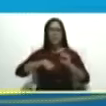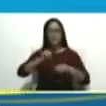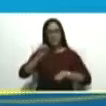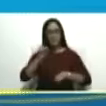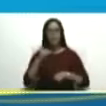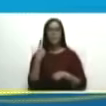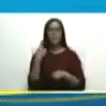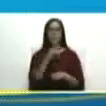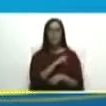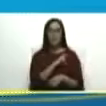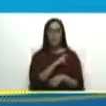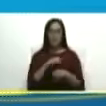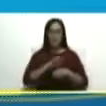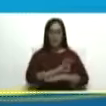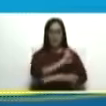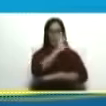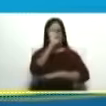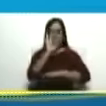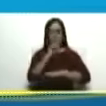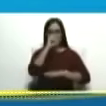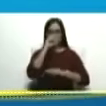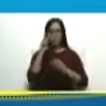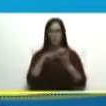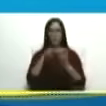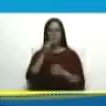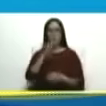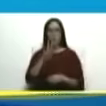al amanecer del año 2024.